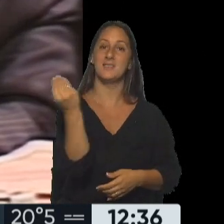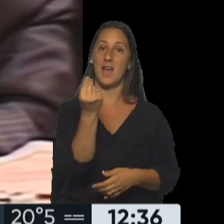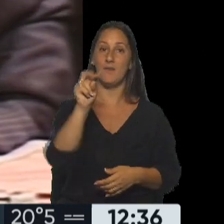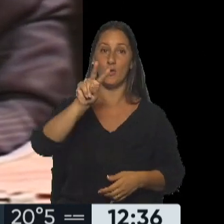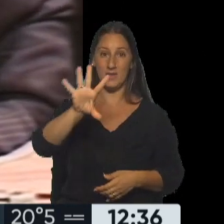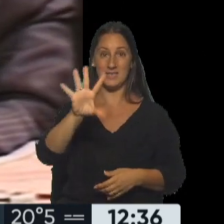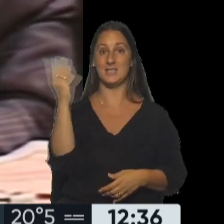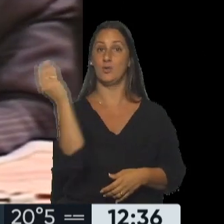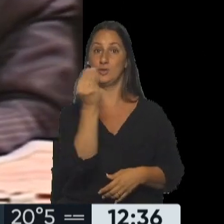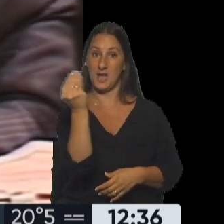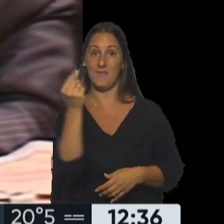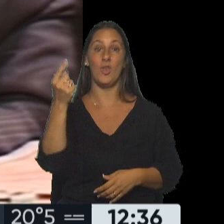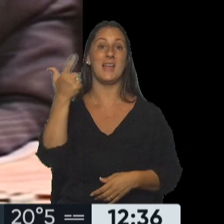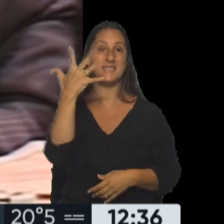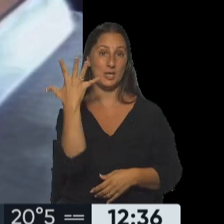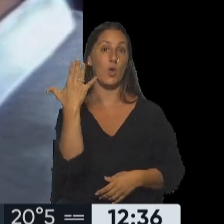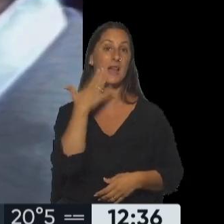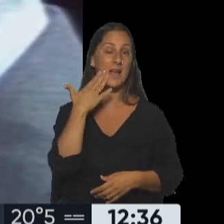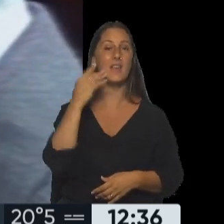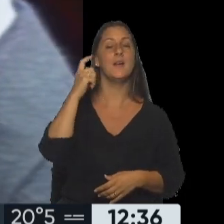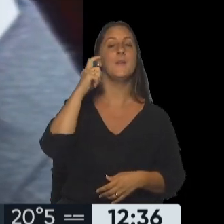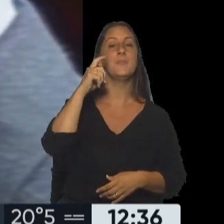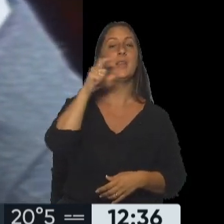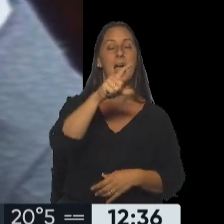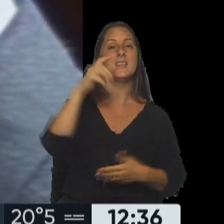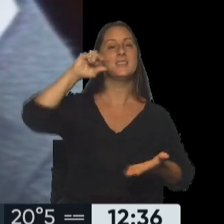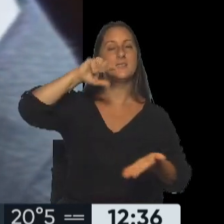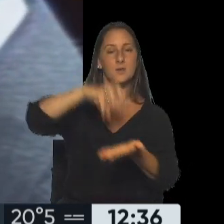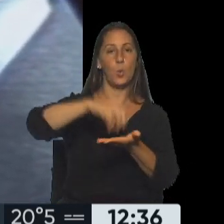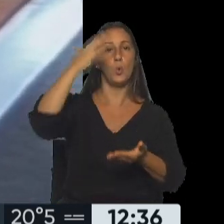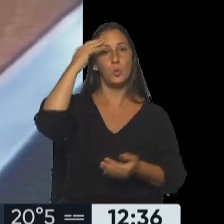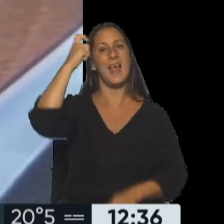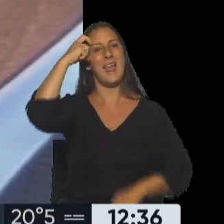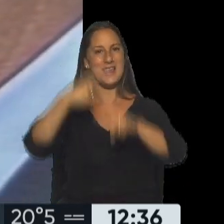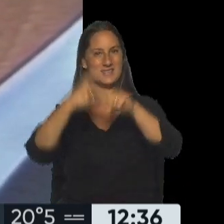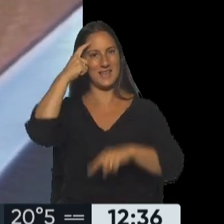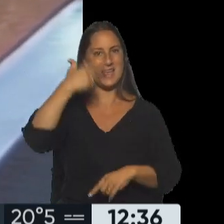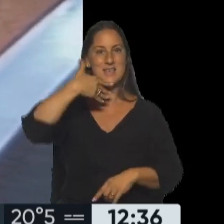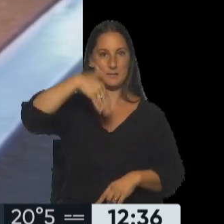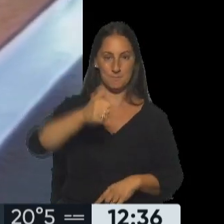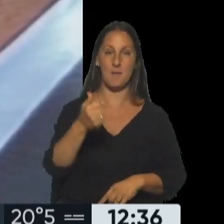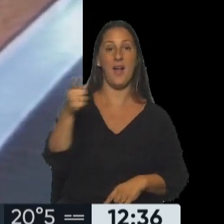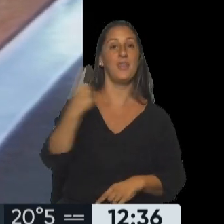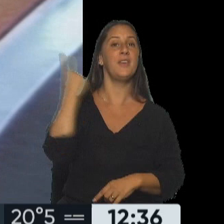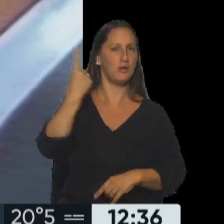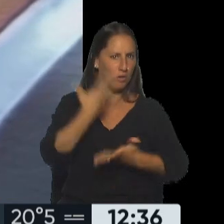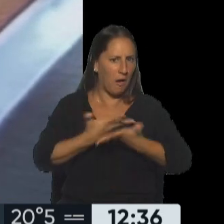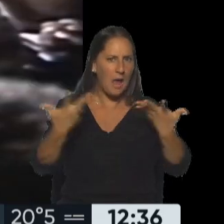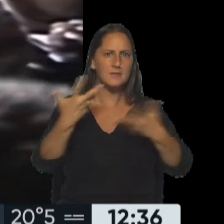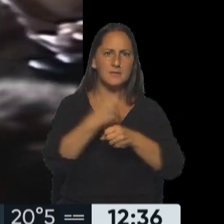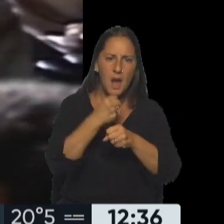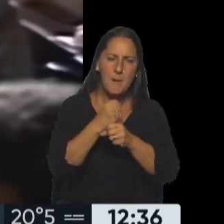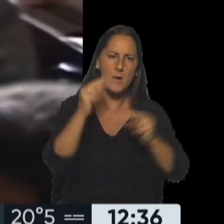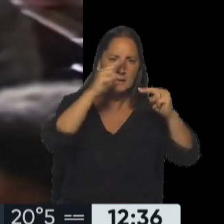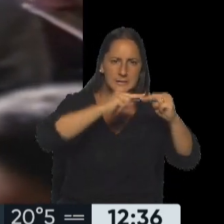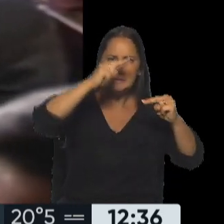17, también tendrá su proyección en el Centro Cultural Haroldo Conti en la ex-ESMA. Ulises de la Orden, con un gran trabajo para